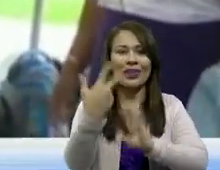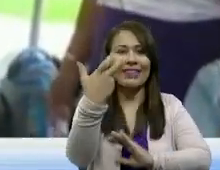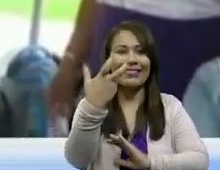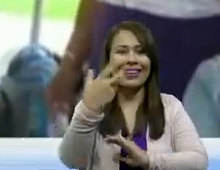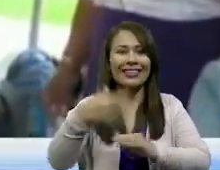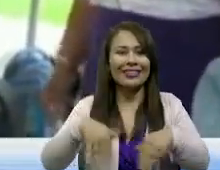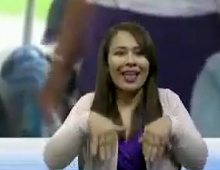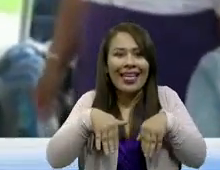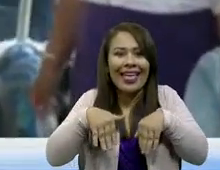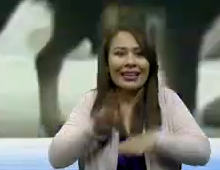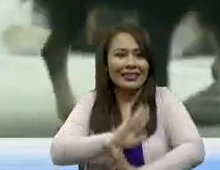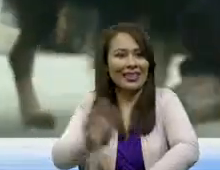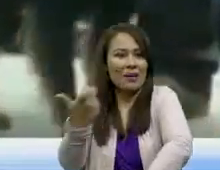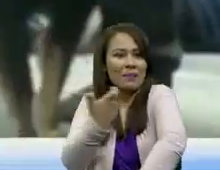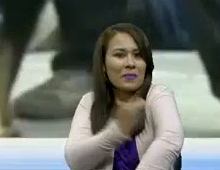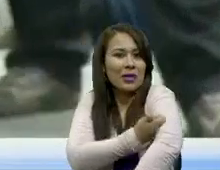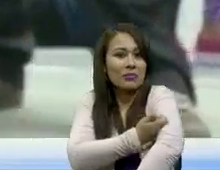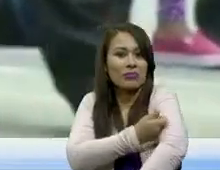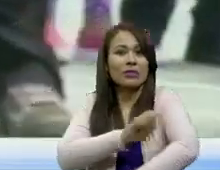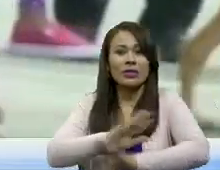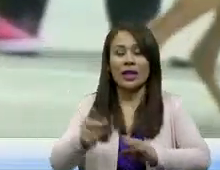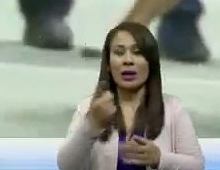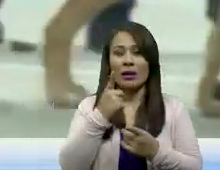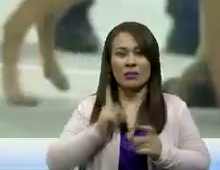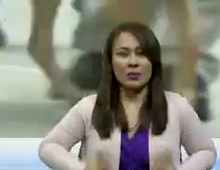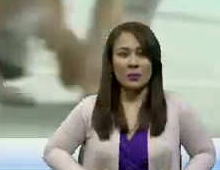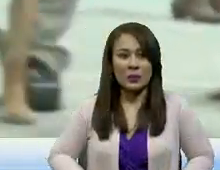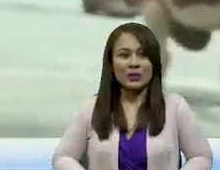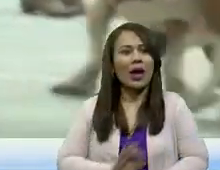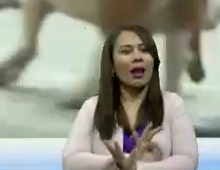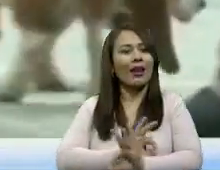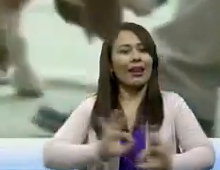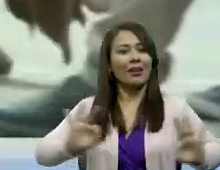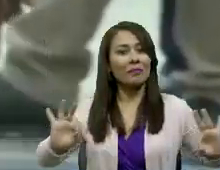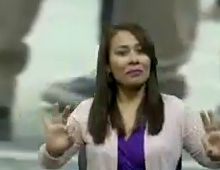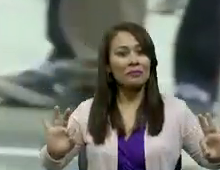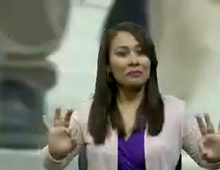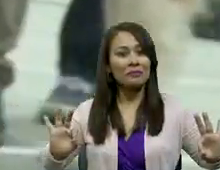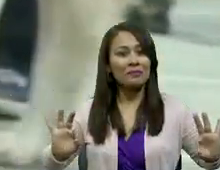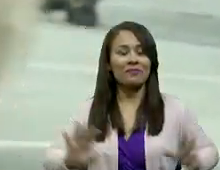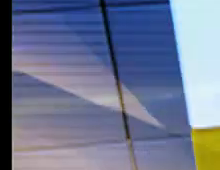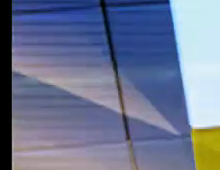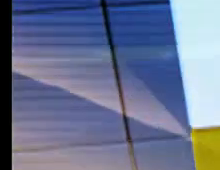todas vacunadas y desparasitadas.